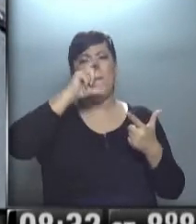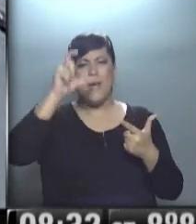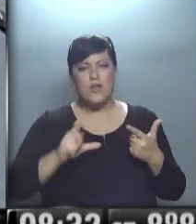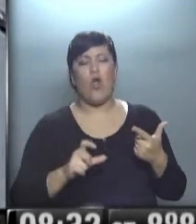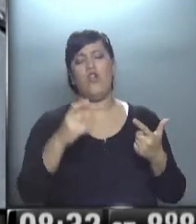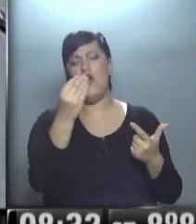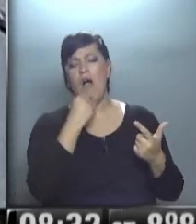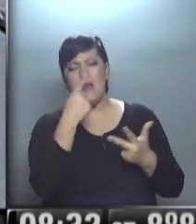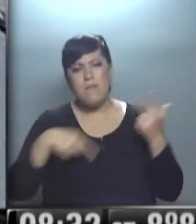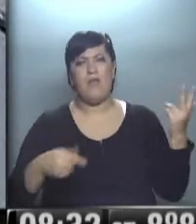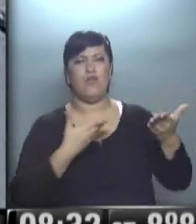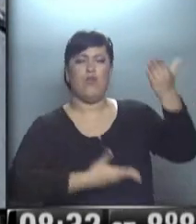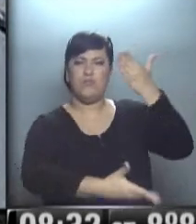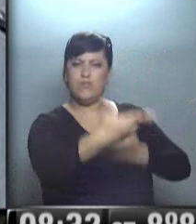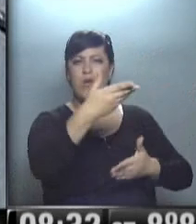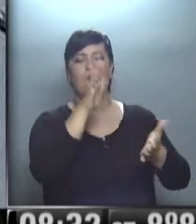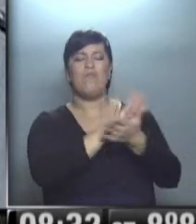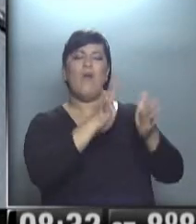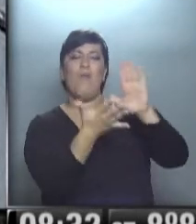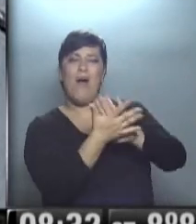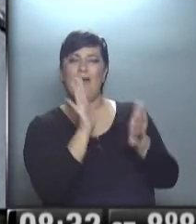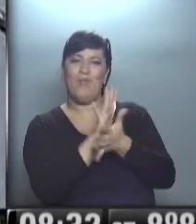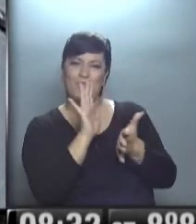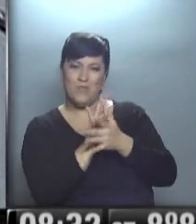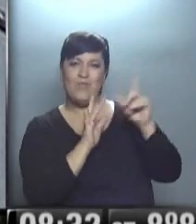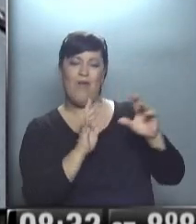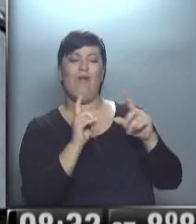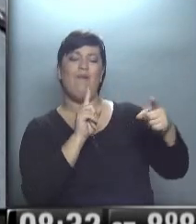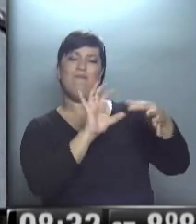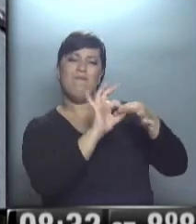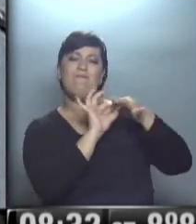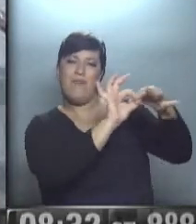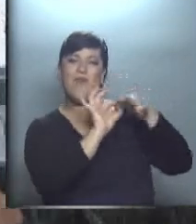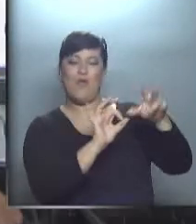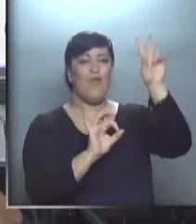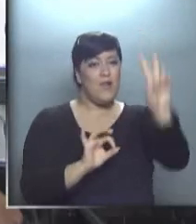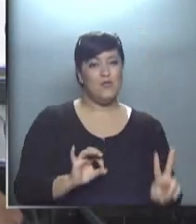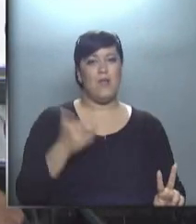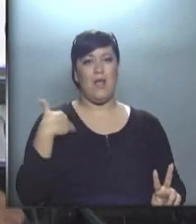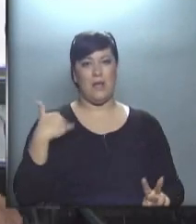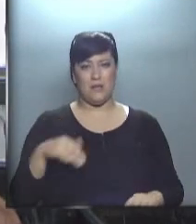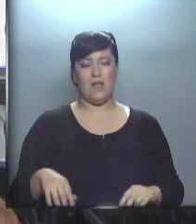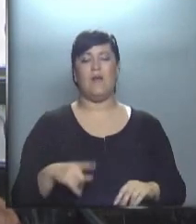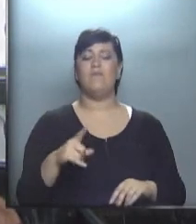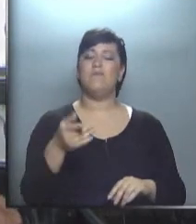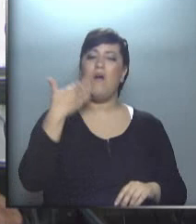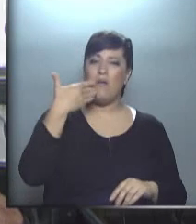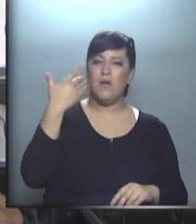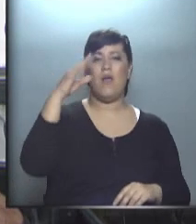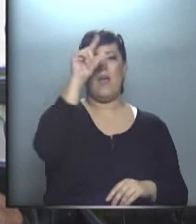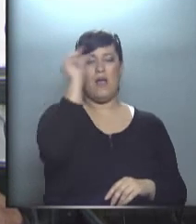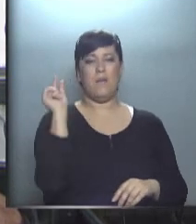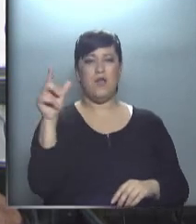en un intercambio compensado que fortalece el vínculo entre ambos países la palabra entonces el jefe de gabinete